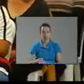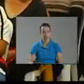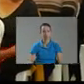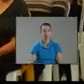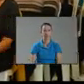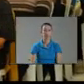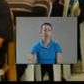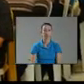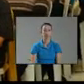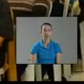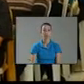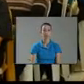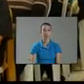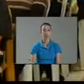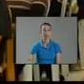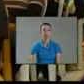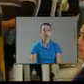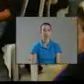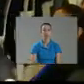O quizás sí crees en Dios, pero